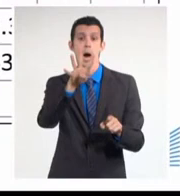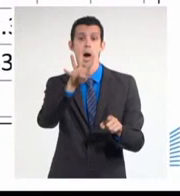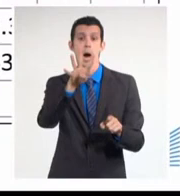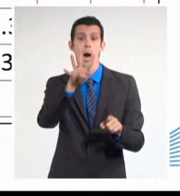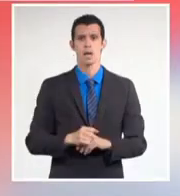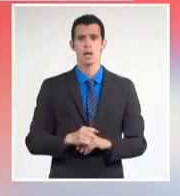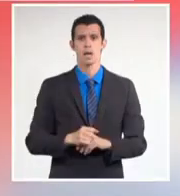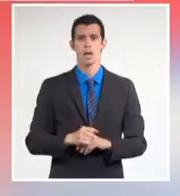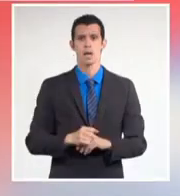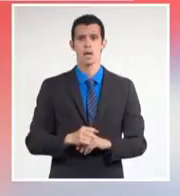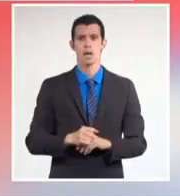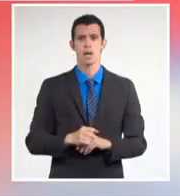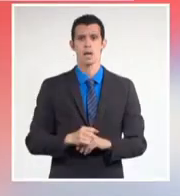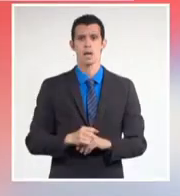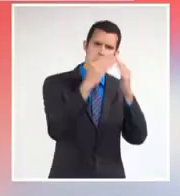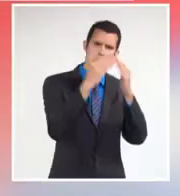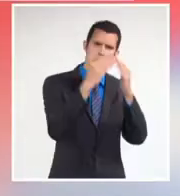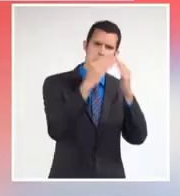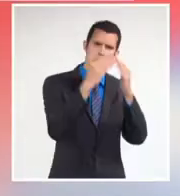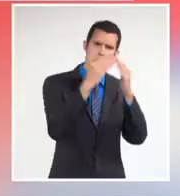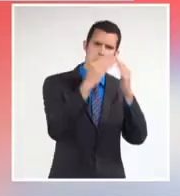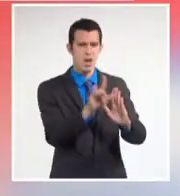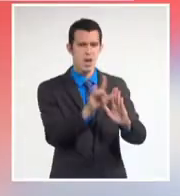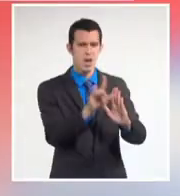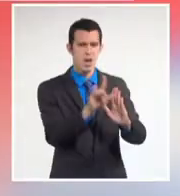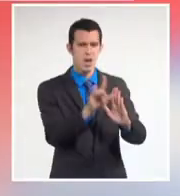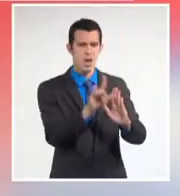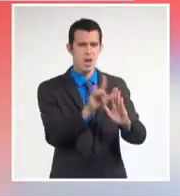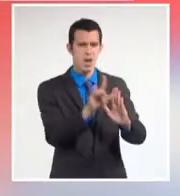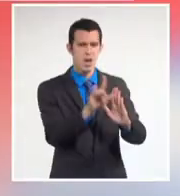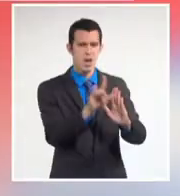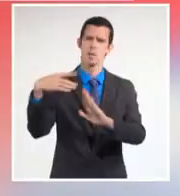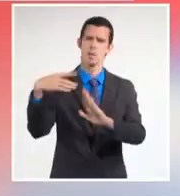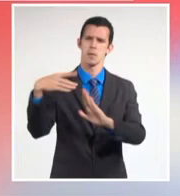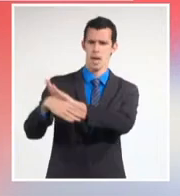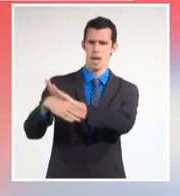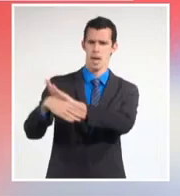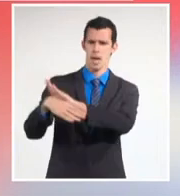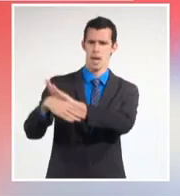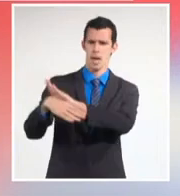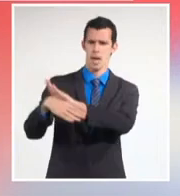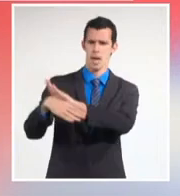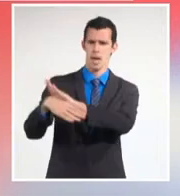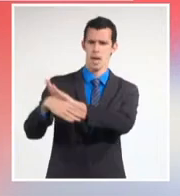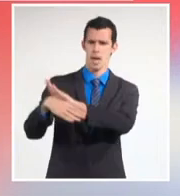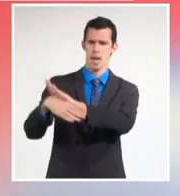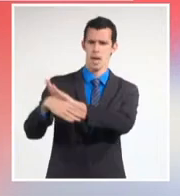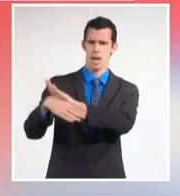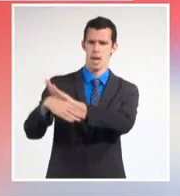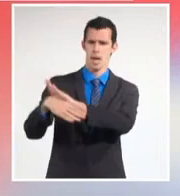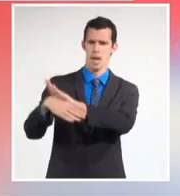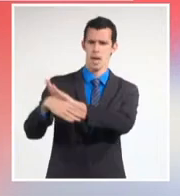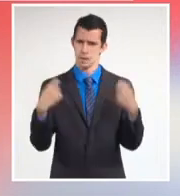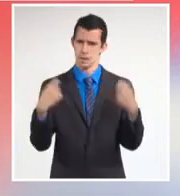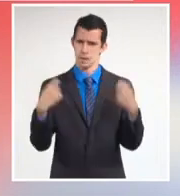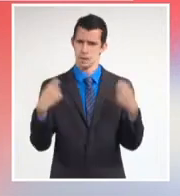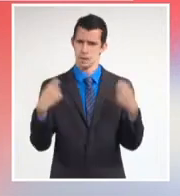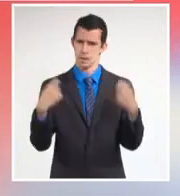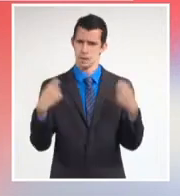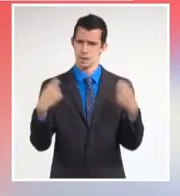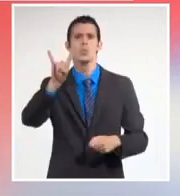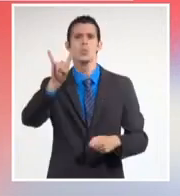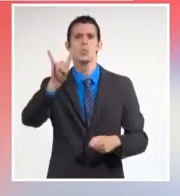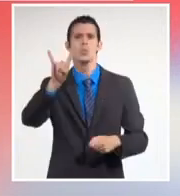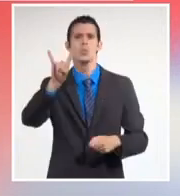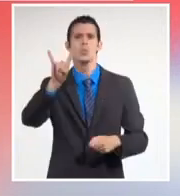Tenemos nuestras particularidades. Y ayer lo explicaba nuestro primer secretario. No tenemos